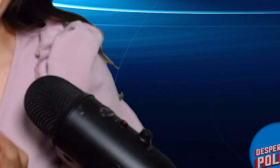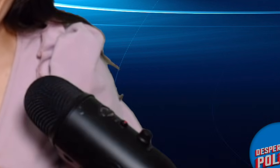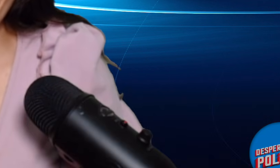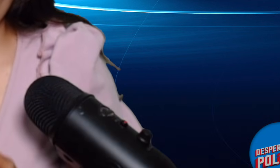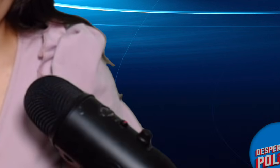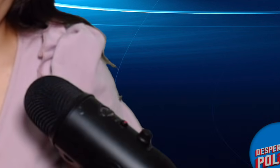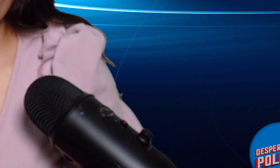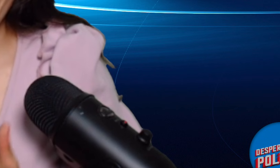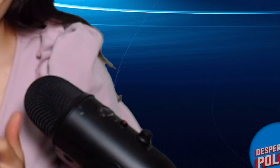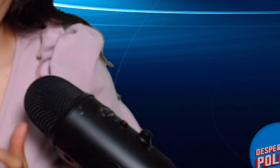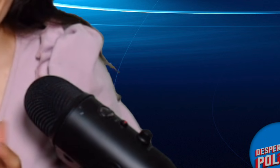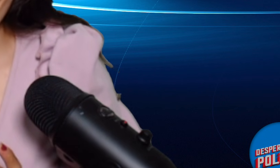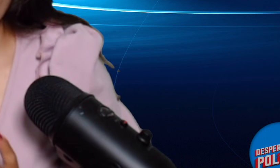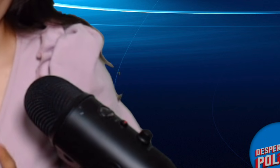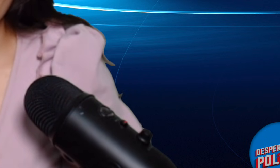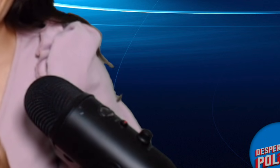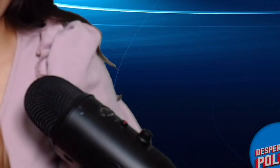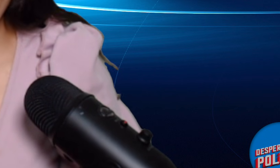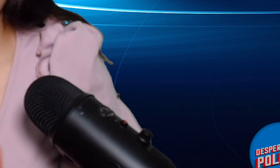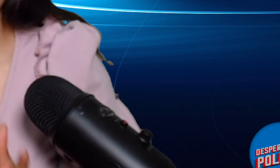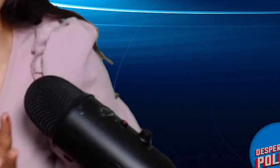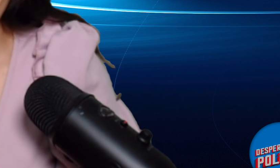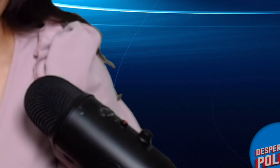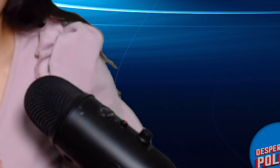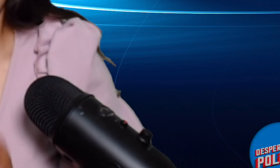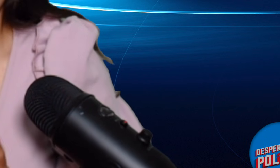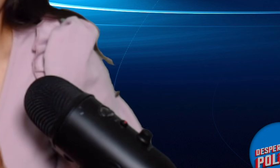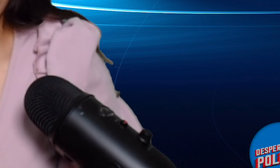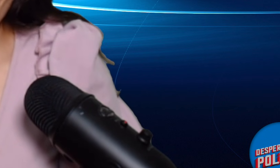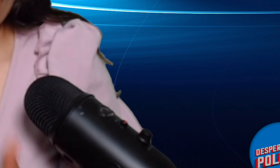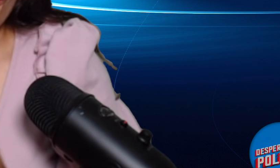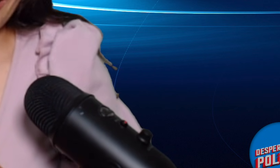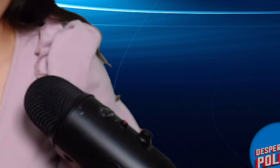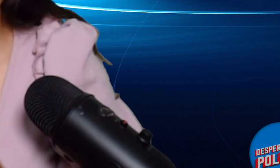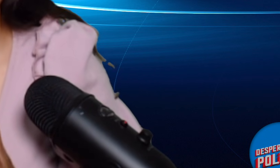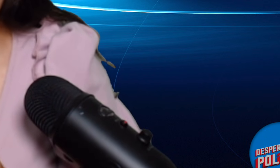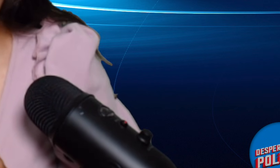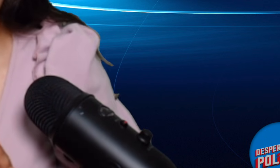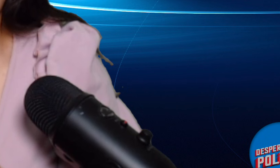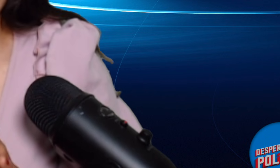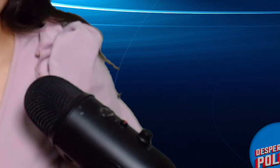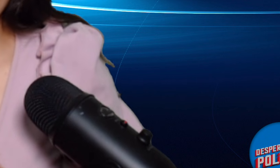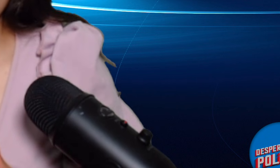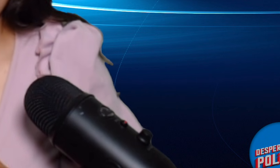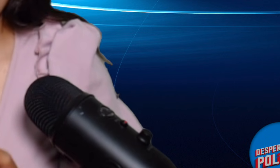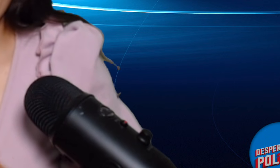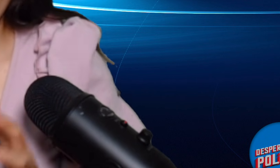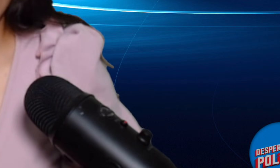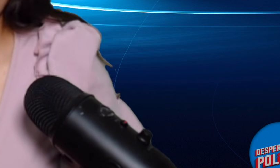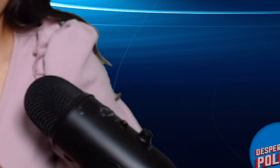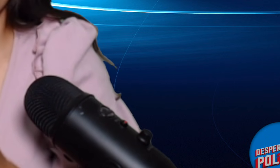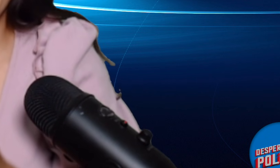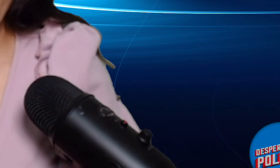Es indignante cómo los medios tradicionales y los pseudointelectuales utilizados por los partidos de los sexenios pasados quieren hacerle un